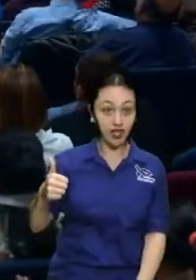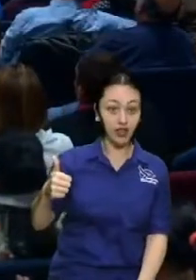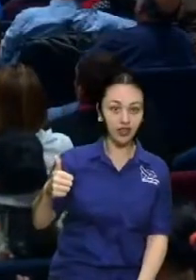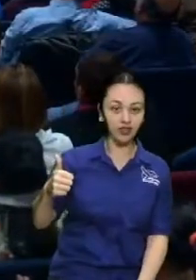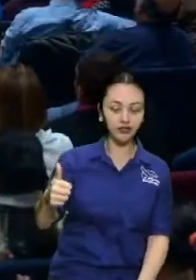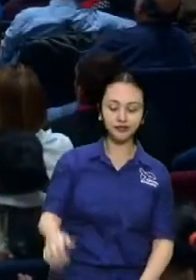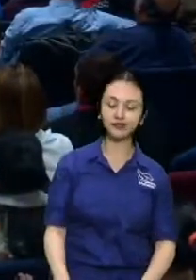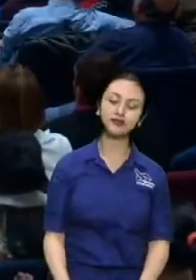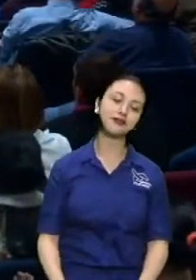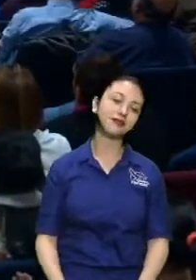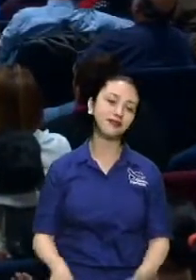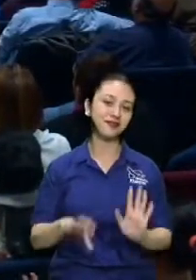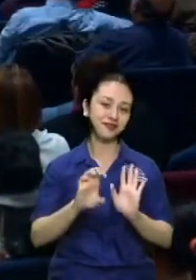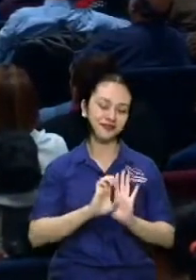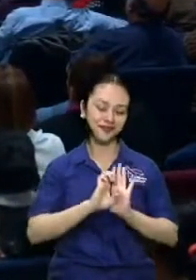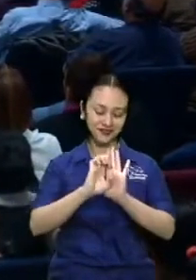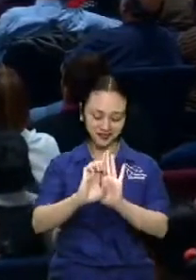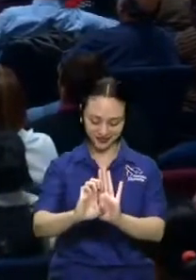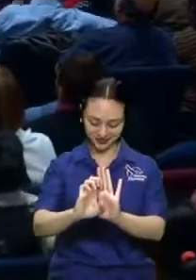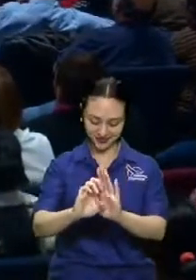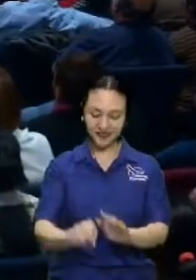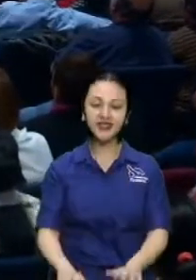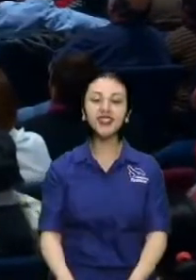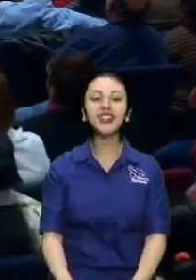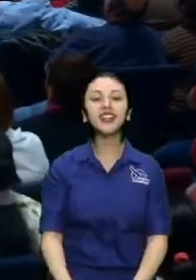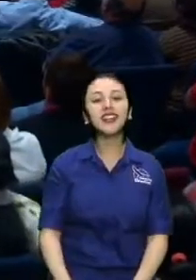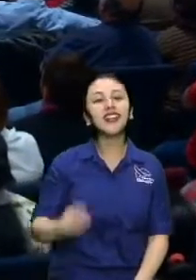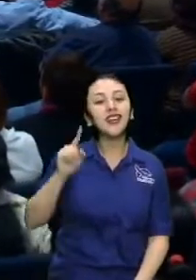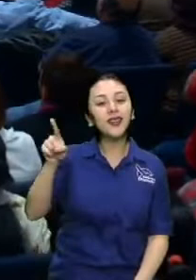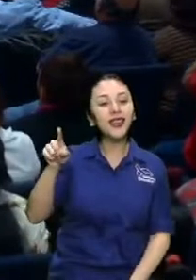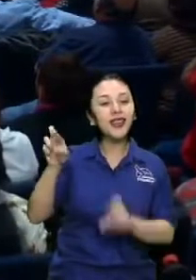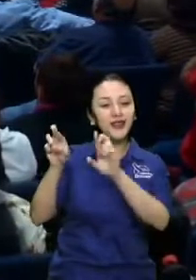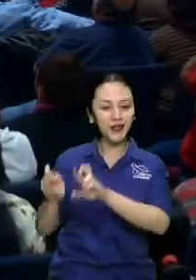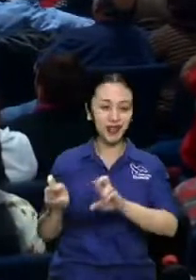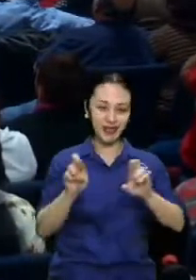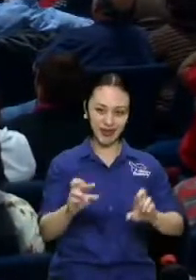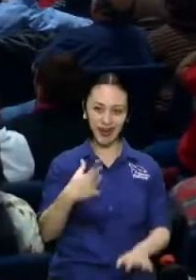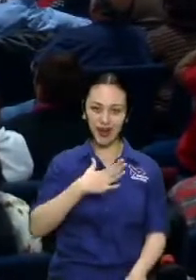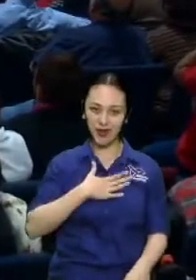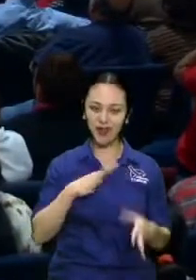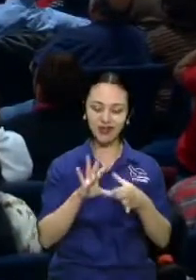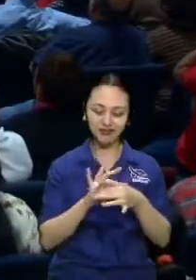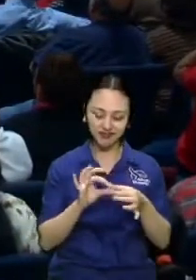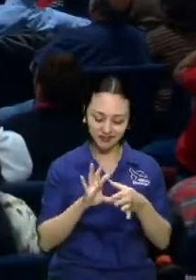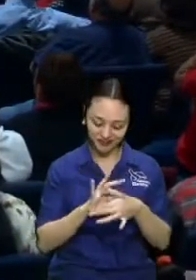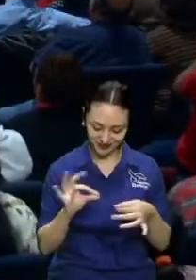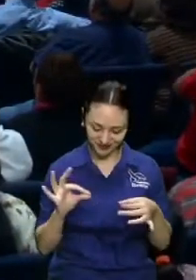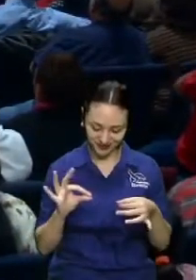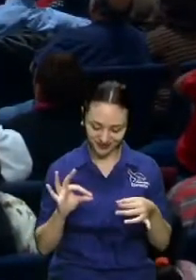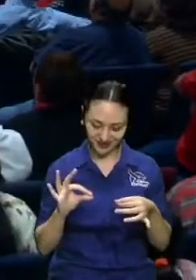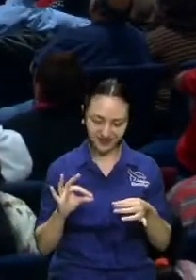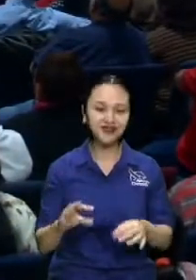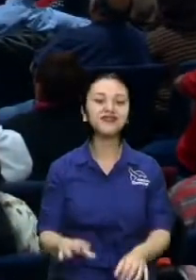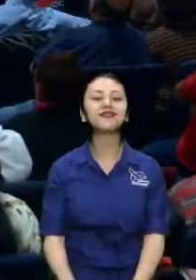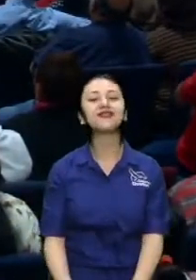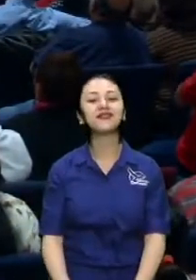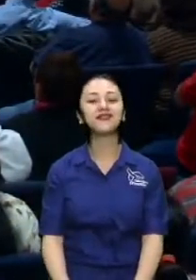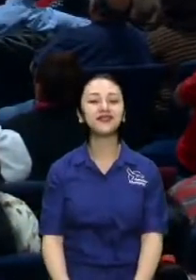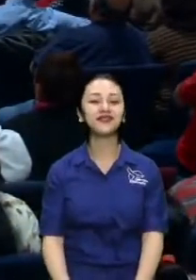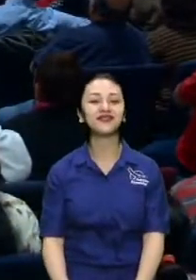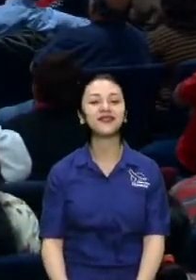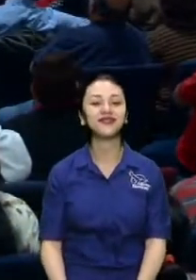Yo tengo un pastor bajo cobertura que me contó un día y como no me dijo que no lo contara, yo lo cuento. A mí cuando usted me cuente algo, diga, hermano, usted no lo va a